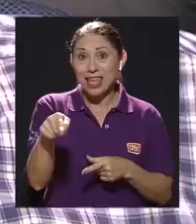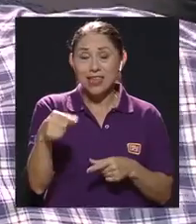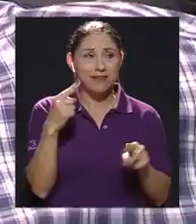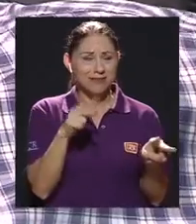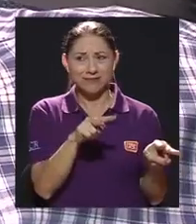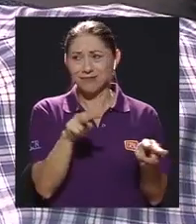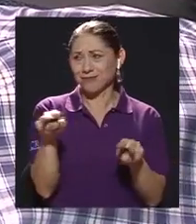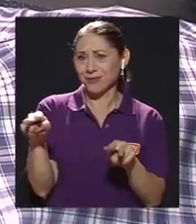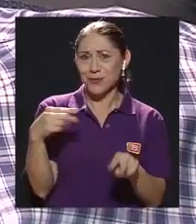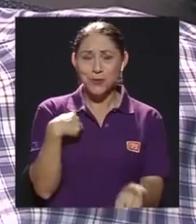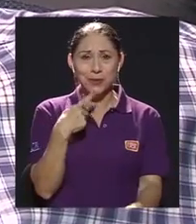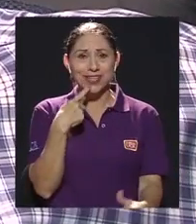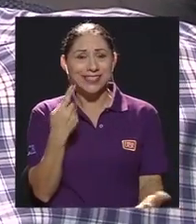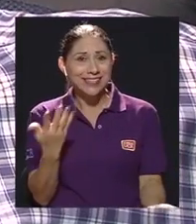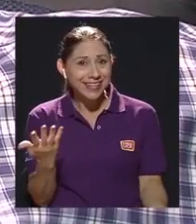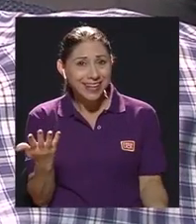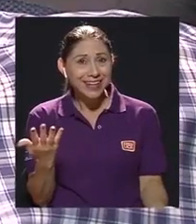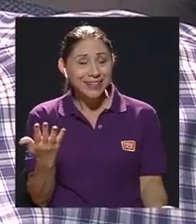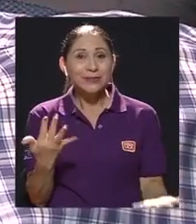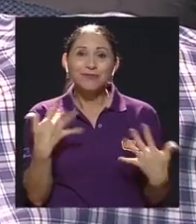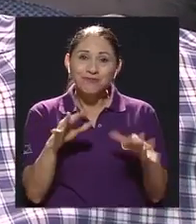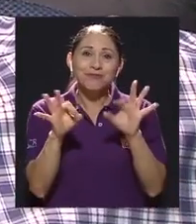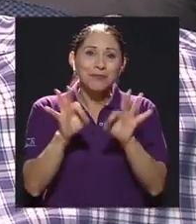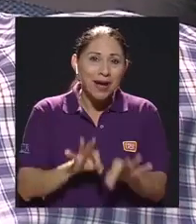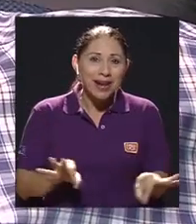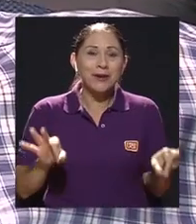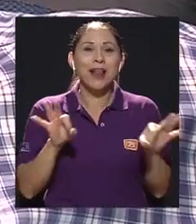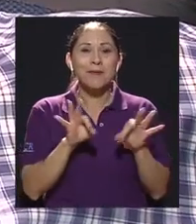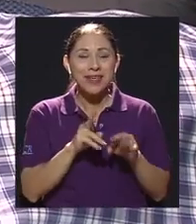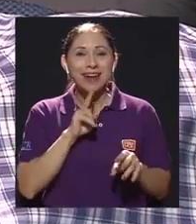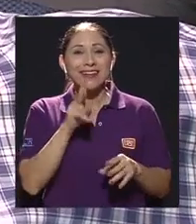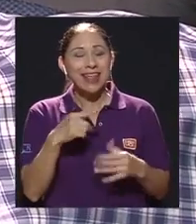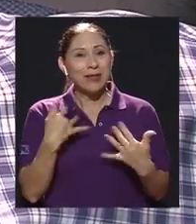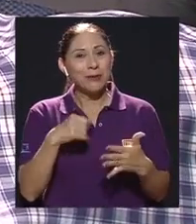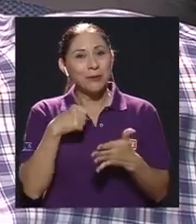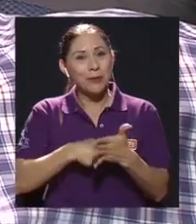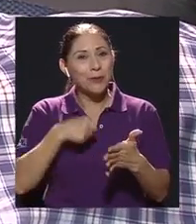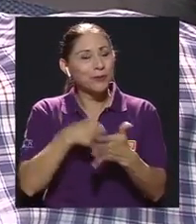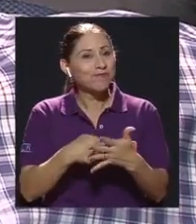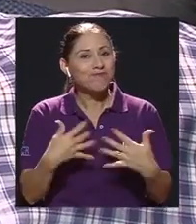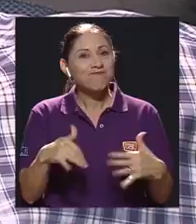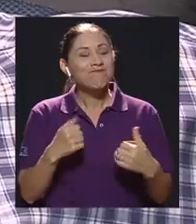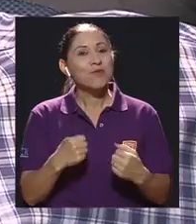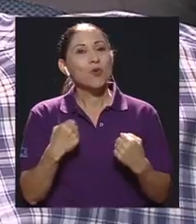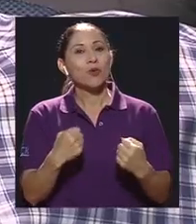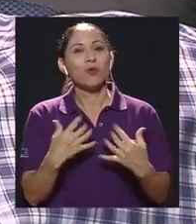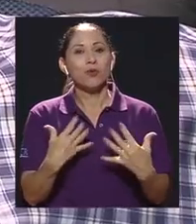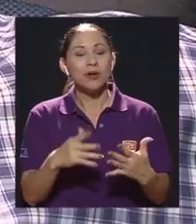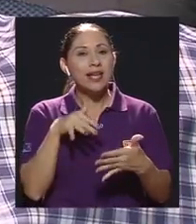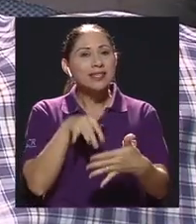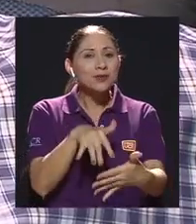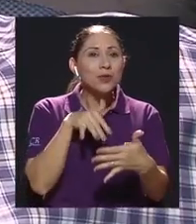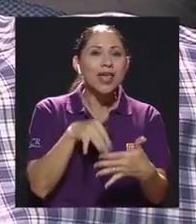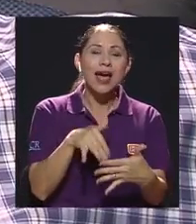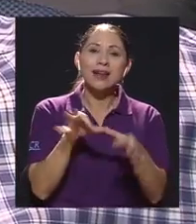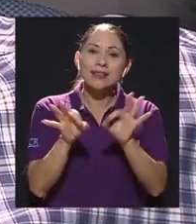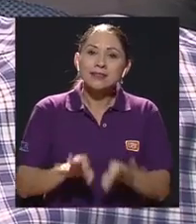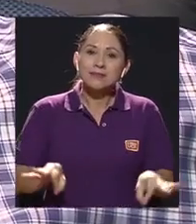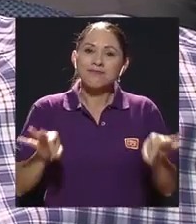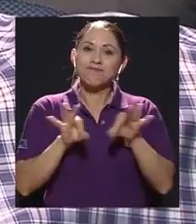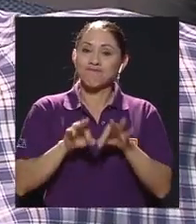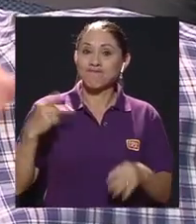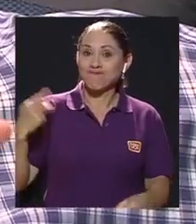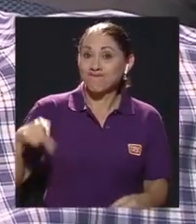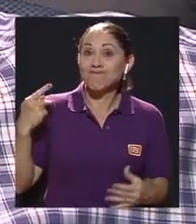dice, valió la pena, ¿verdad? Valió la pena estudiar, valió la pena